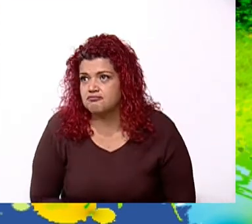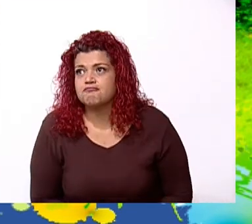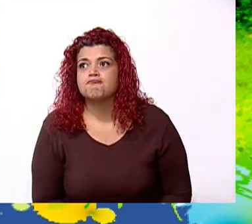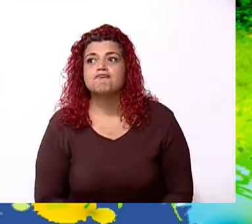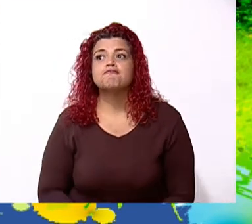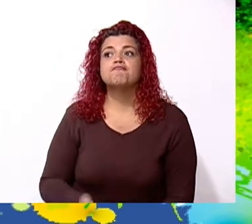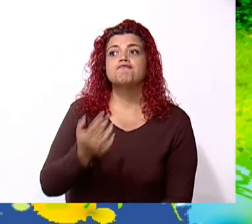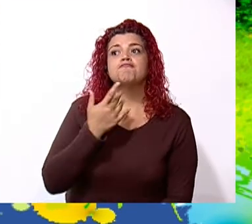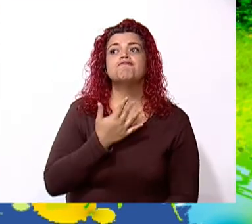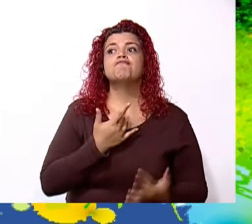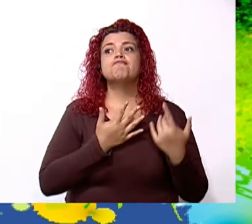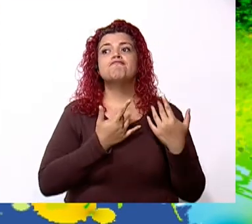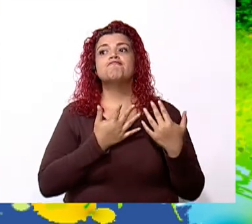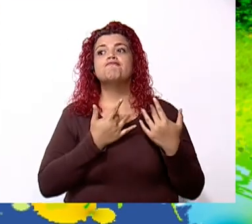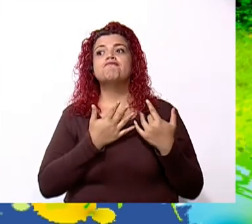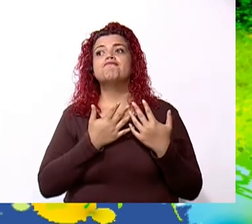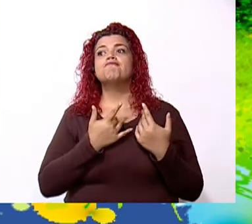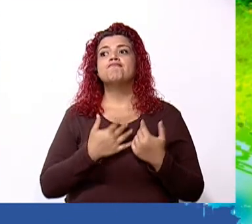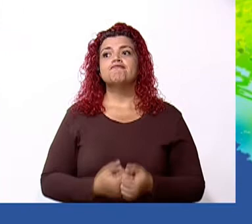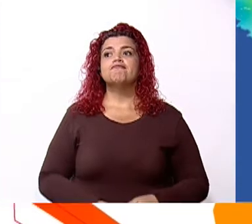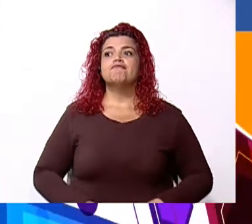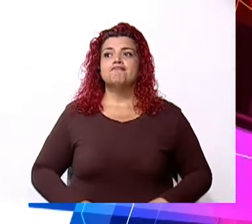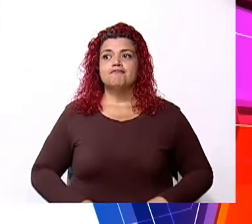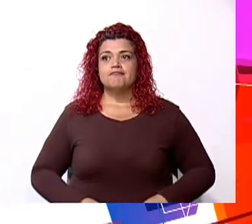Vamos, vamos.